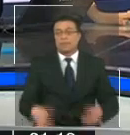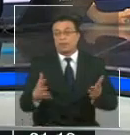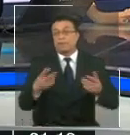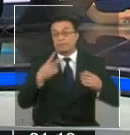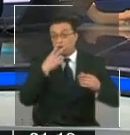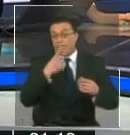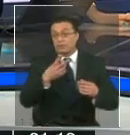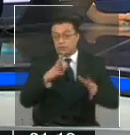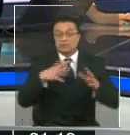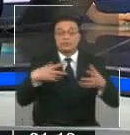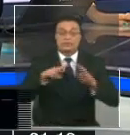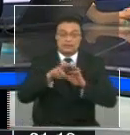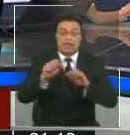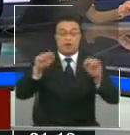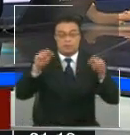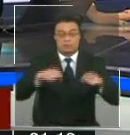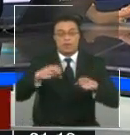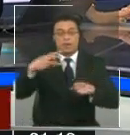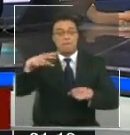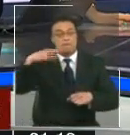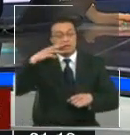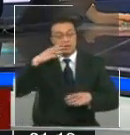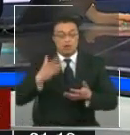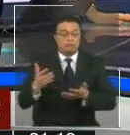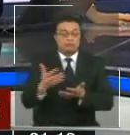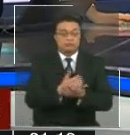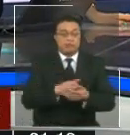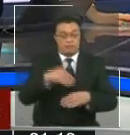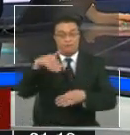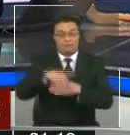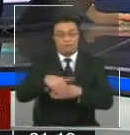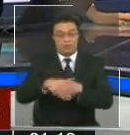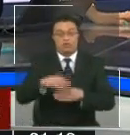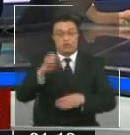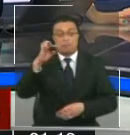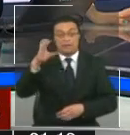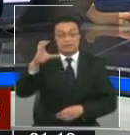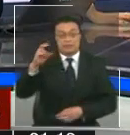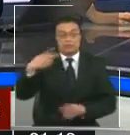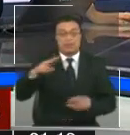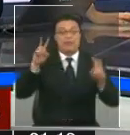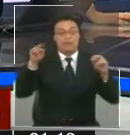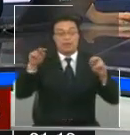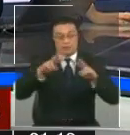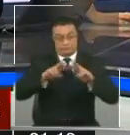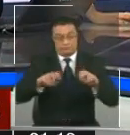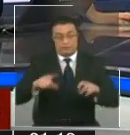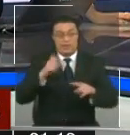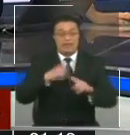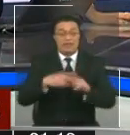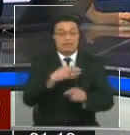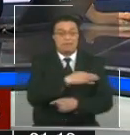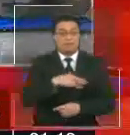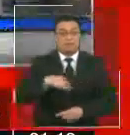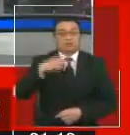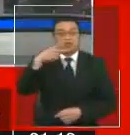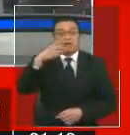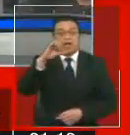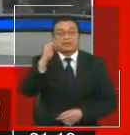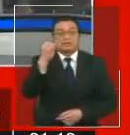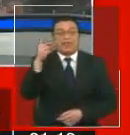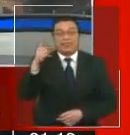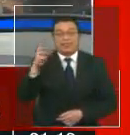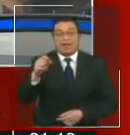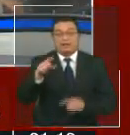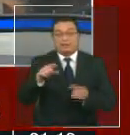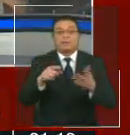como lo vimos, ya se aprobó finalmente el salario mínimo y con los votos del Partido Comunista, un tema que vamos a analizar junto al exministro de Hacienda, Andrés Velasco.